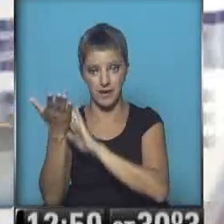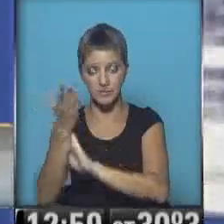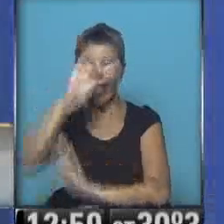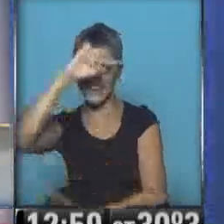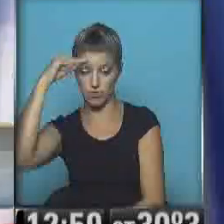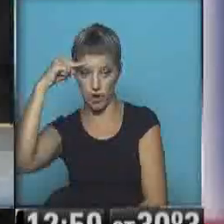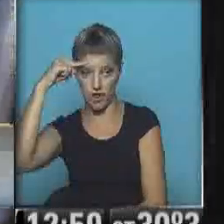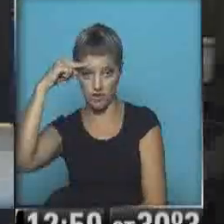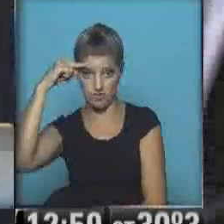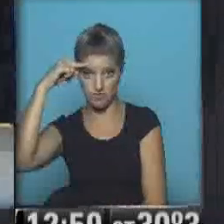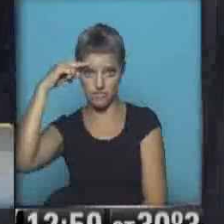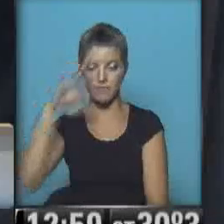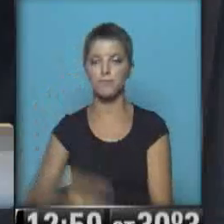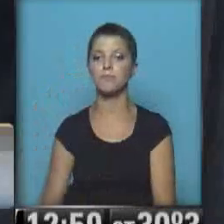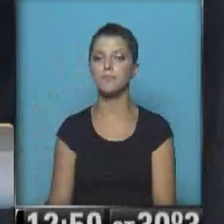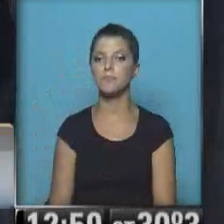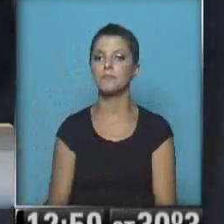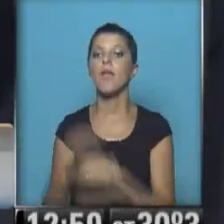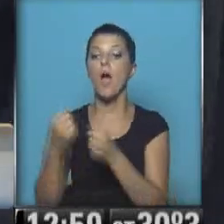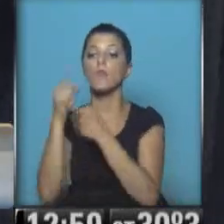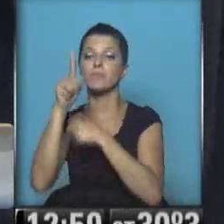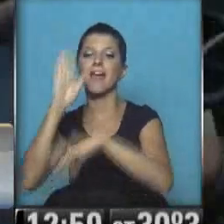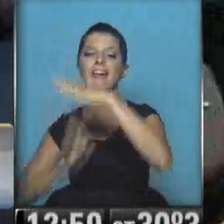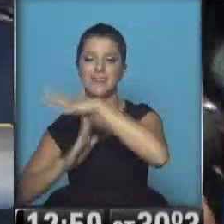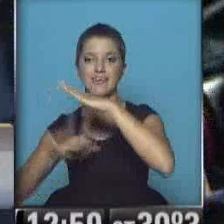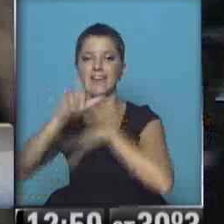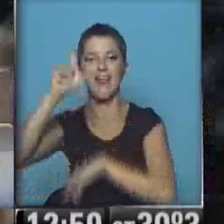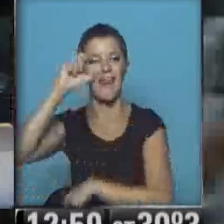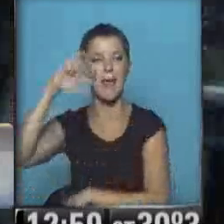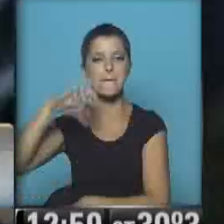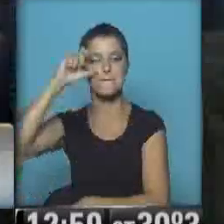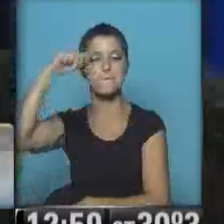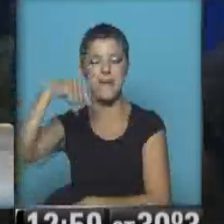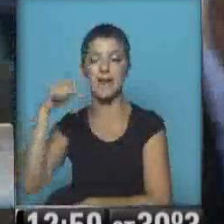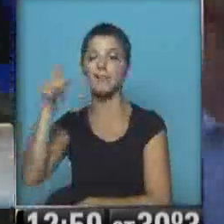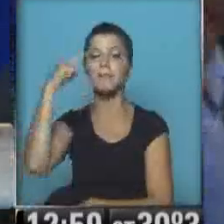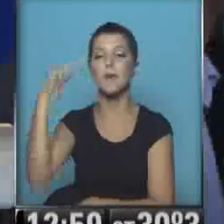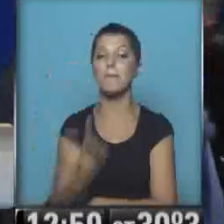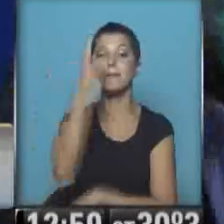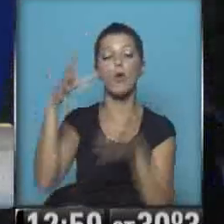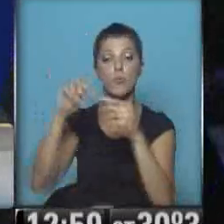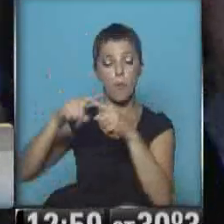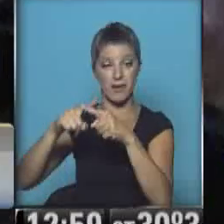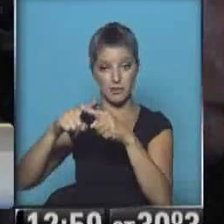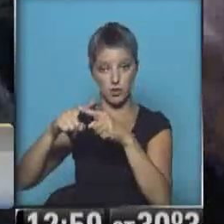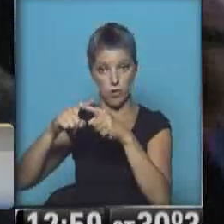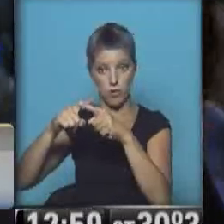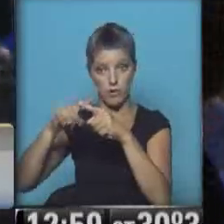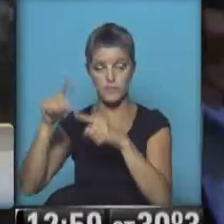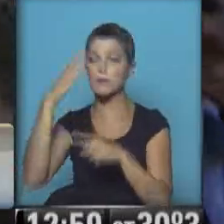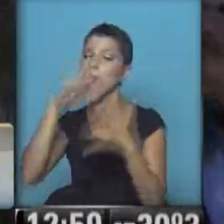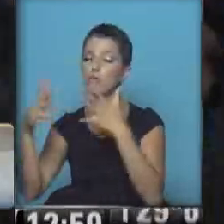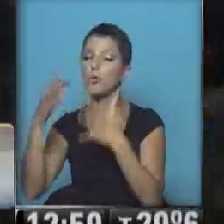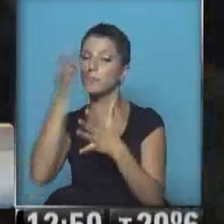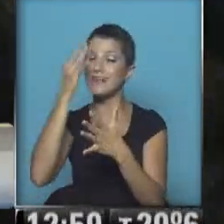Nacional. La fuerza liderada por Marine Le Pen se posicionaba como la primera fuerza política al concentrar alrededor